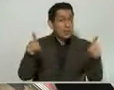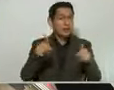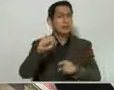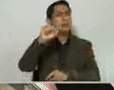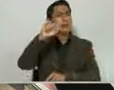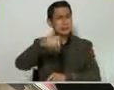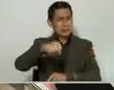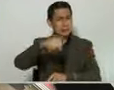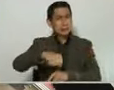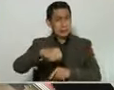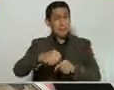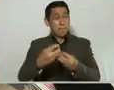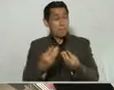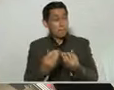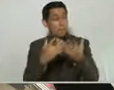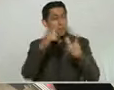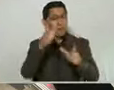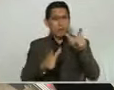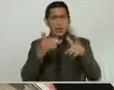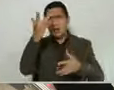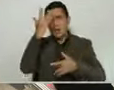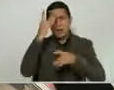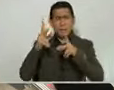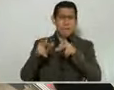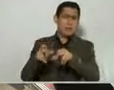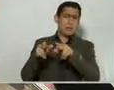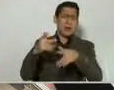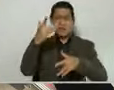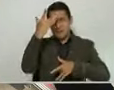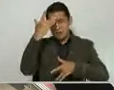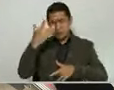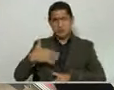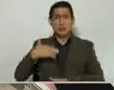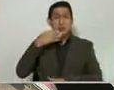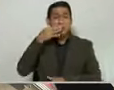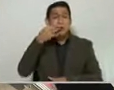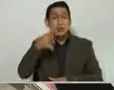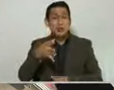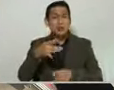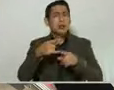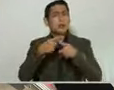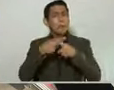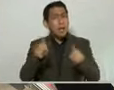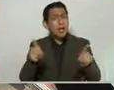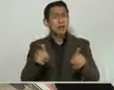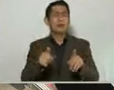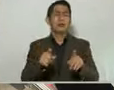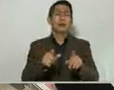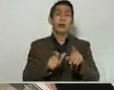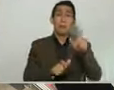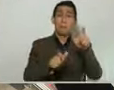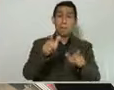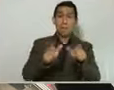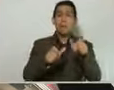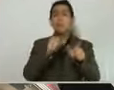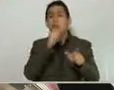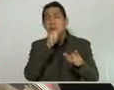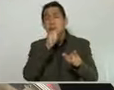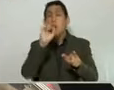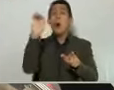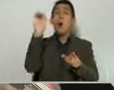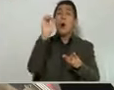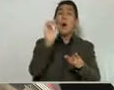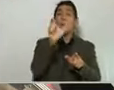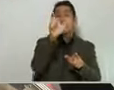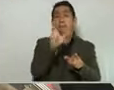esta enfermedad, este virus, ataca a personas con enfermedades preestablecidas o personas mayores, sí puede